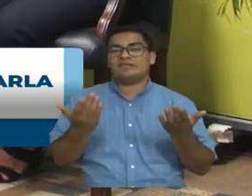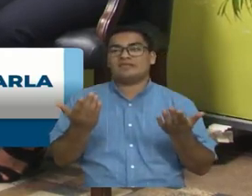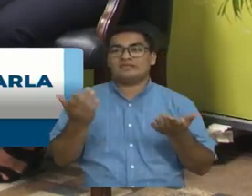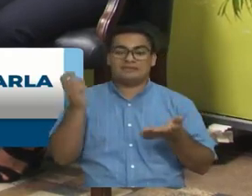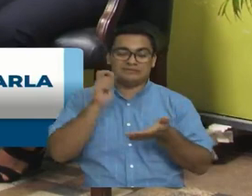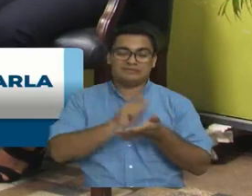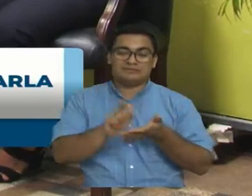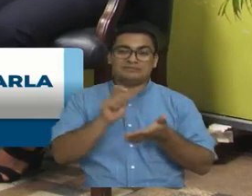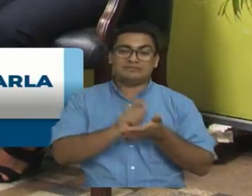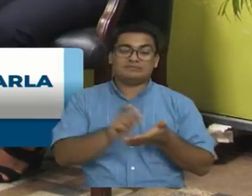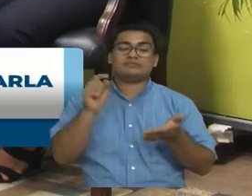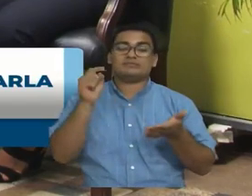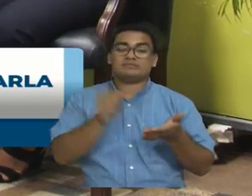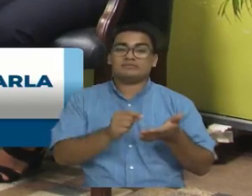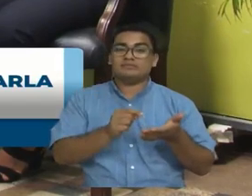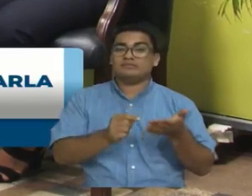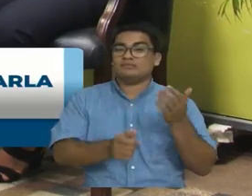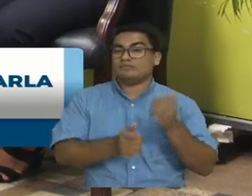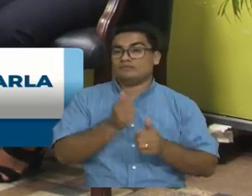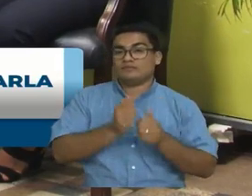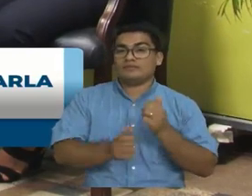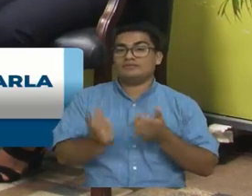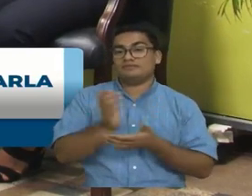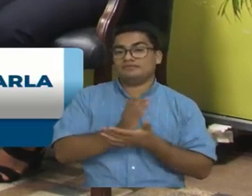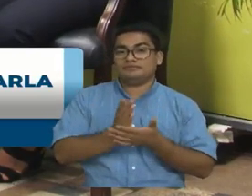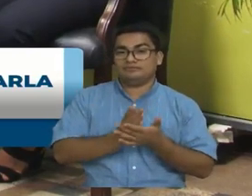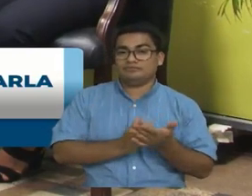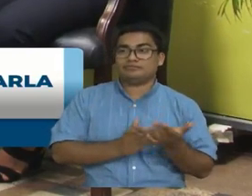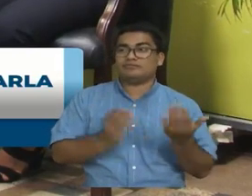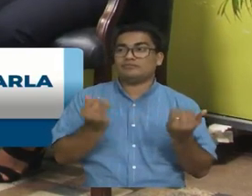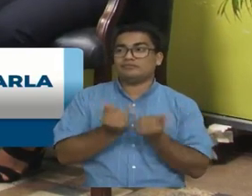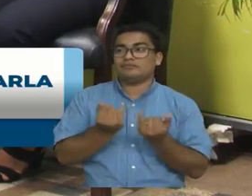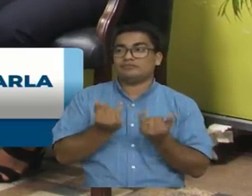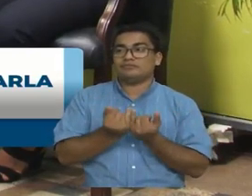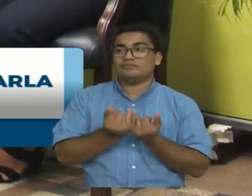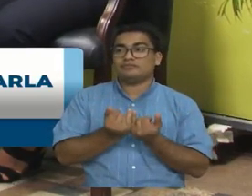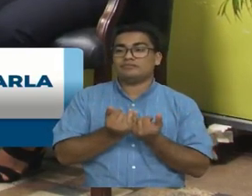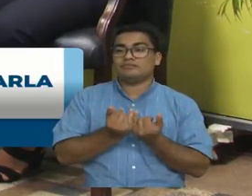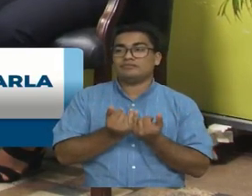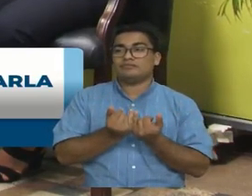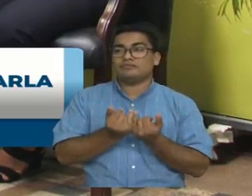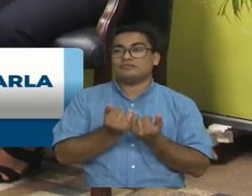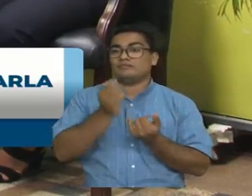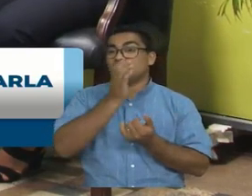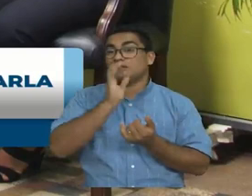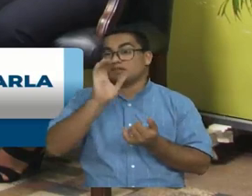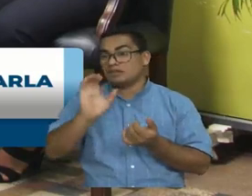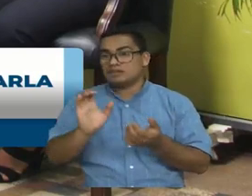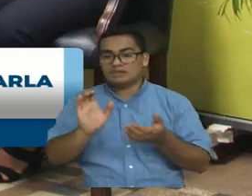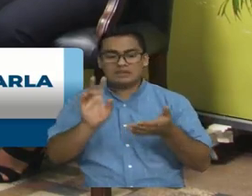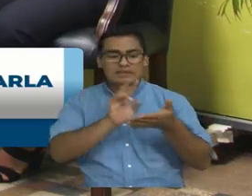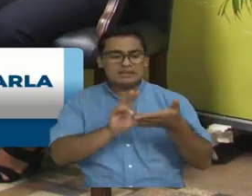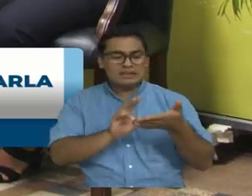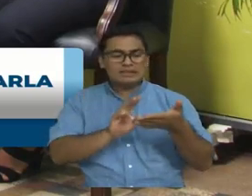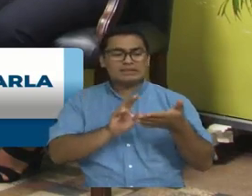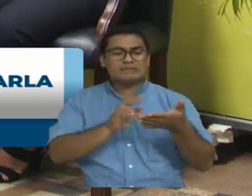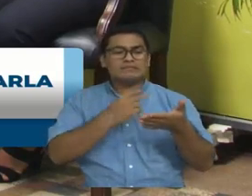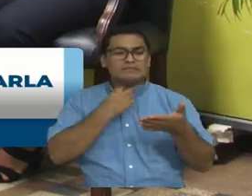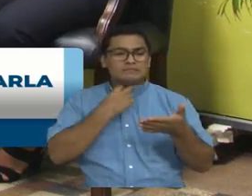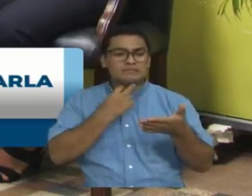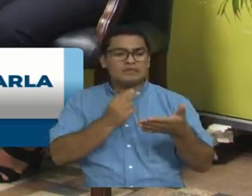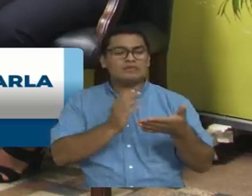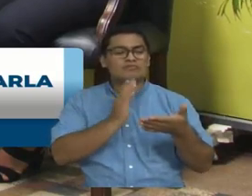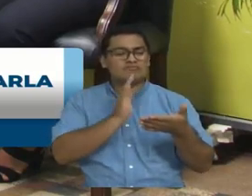es donde observamos también algunas alteraciones y cuando el niño lee, porque lee lento,